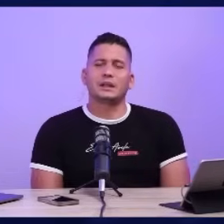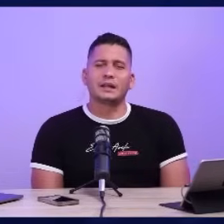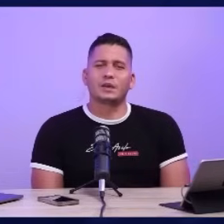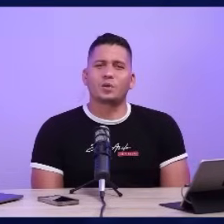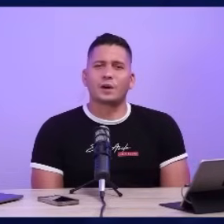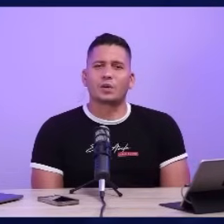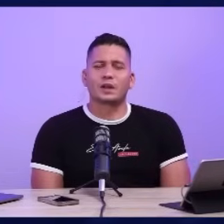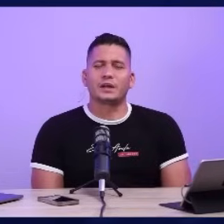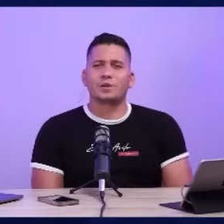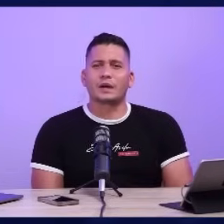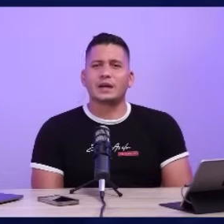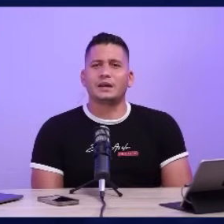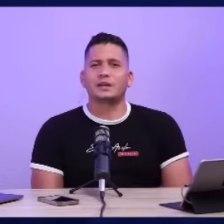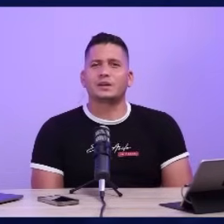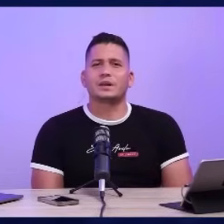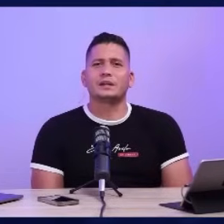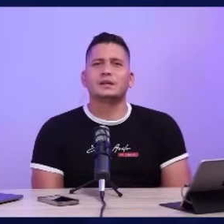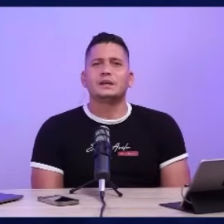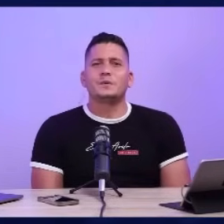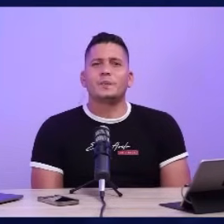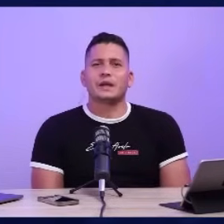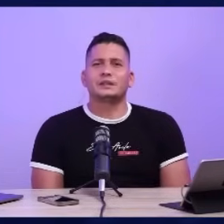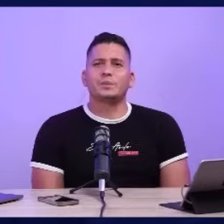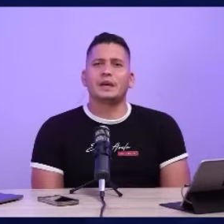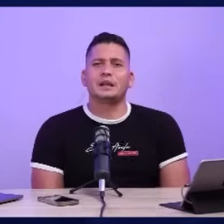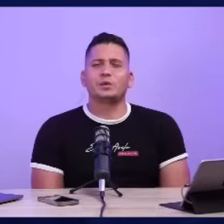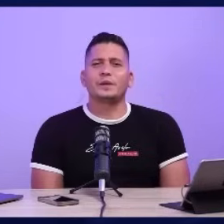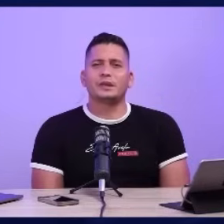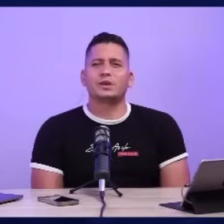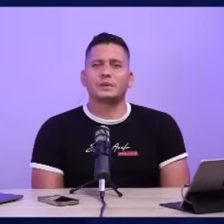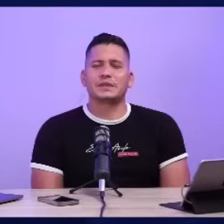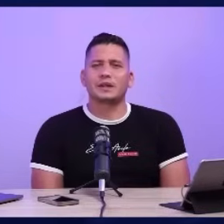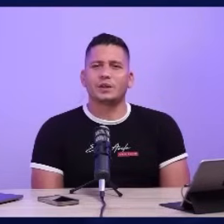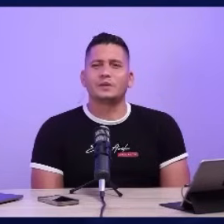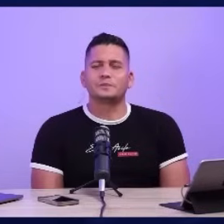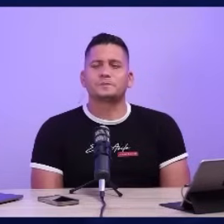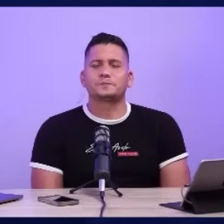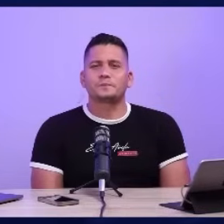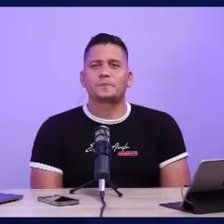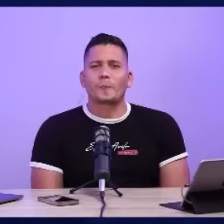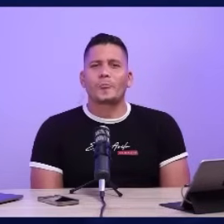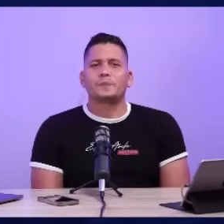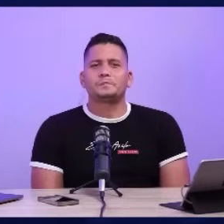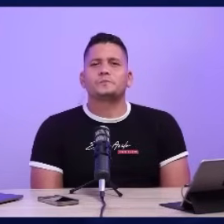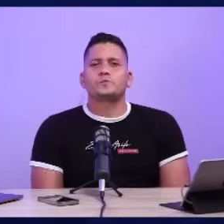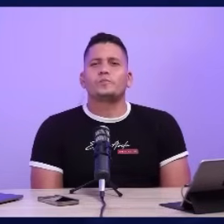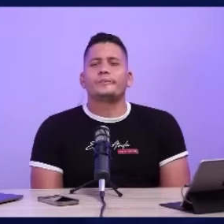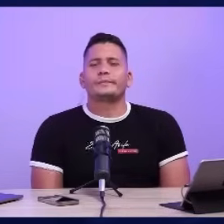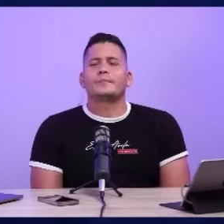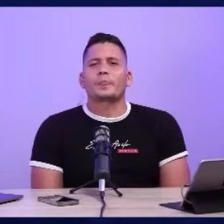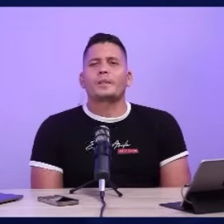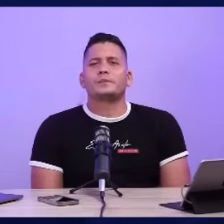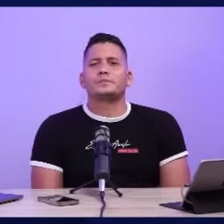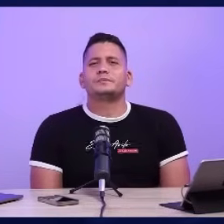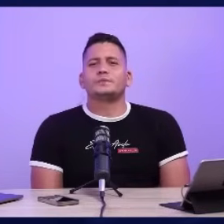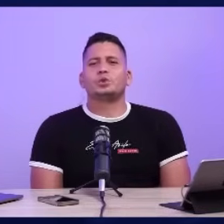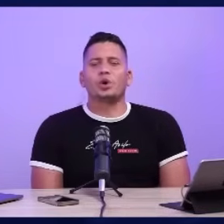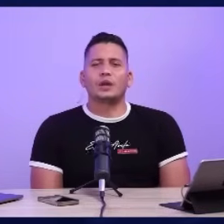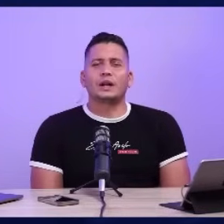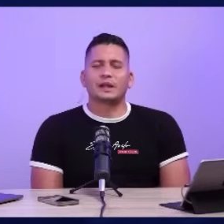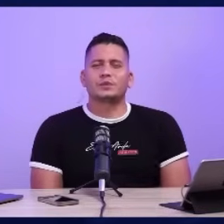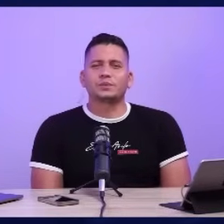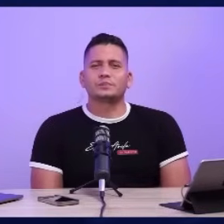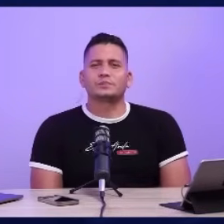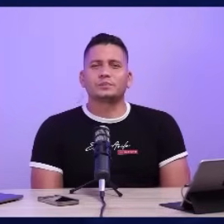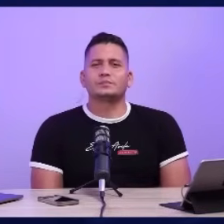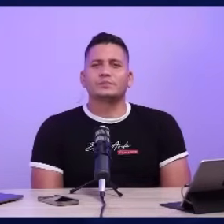nadie roba r nadie roba carne nadie roba nada Mira este mi gato mirando la mesa redonda toda